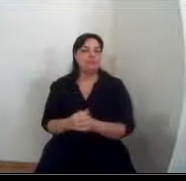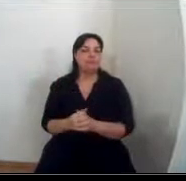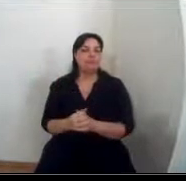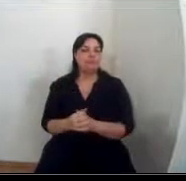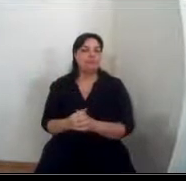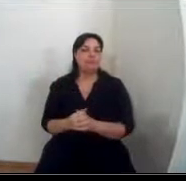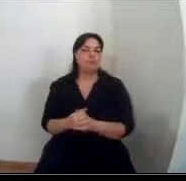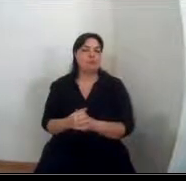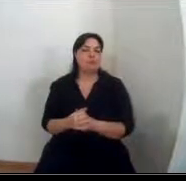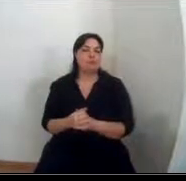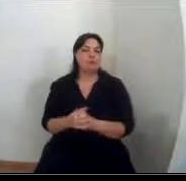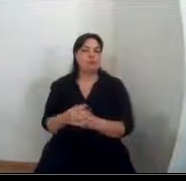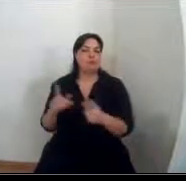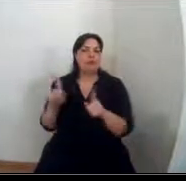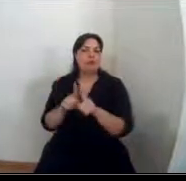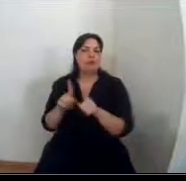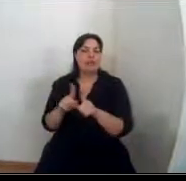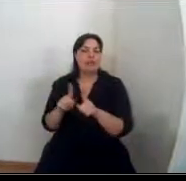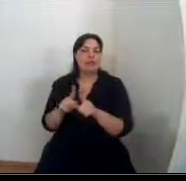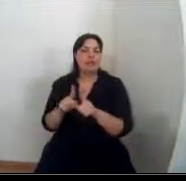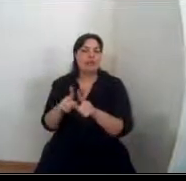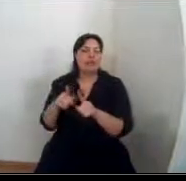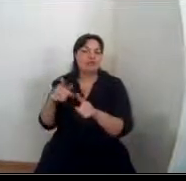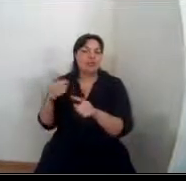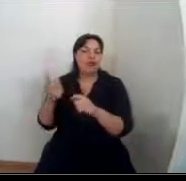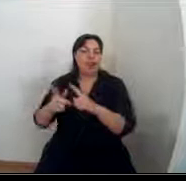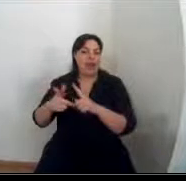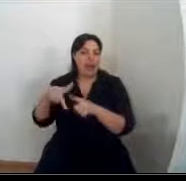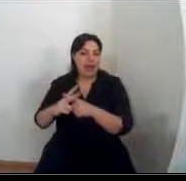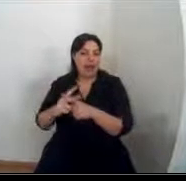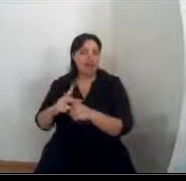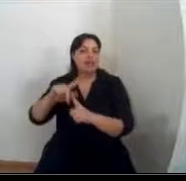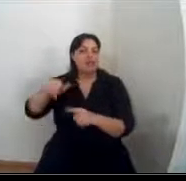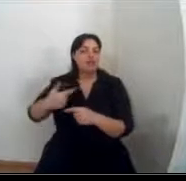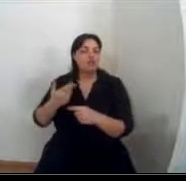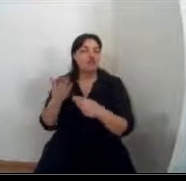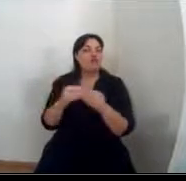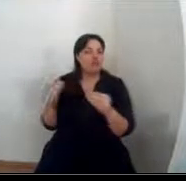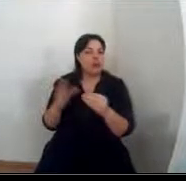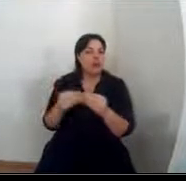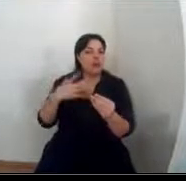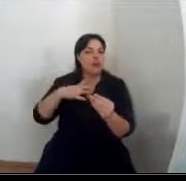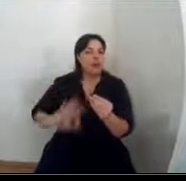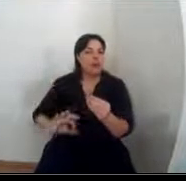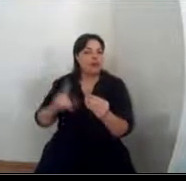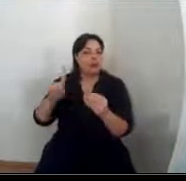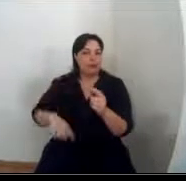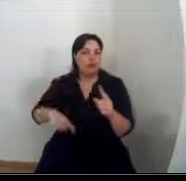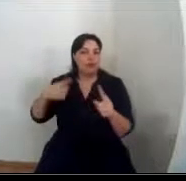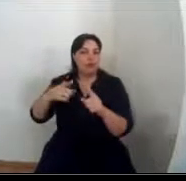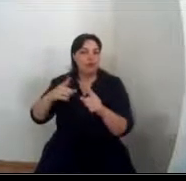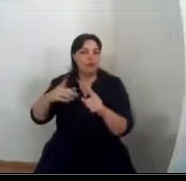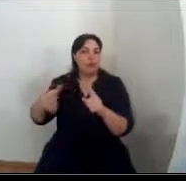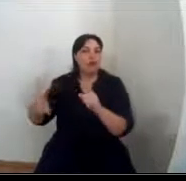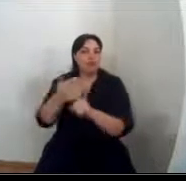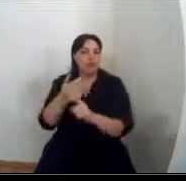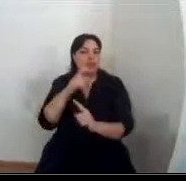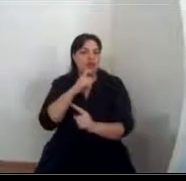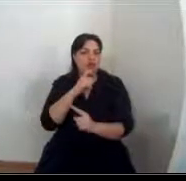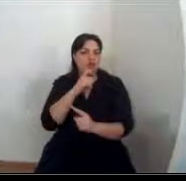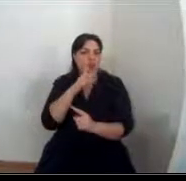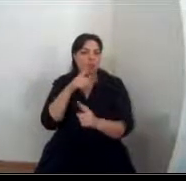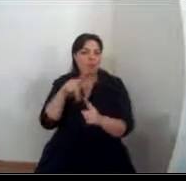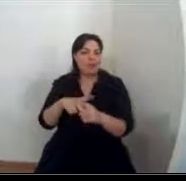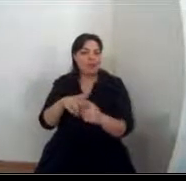un medio en tanto en cuanto son la herramienta que tenemos para poder utilizar y un fin en tanto en cuanto a través de esa